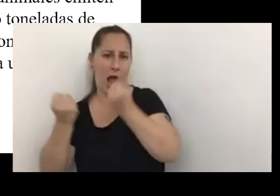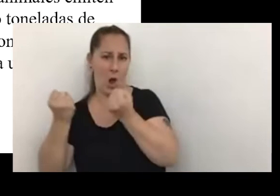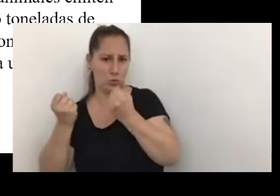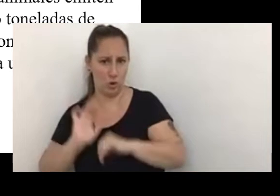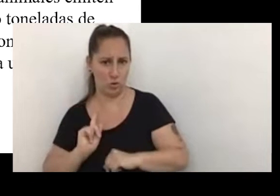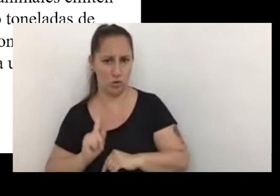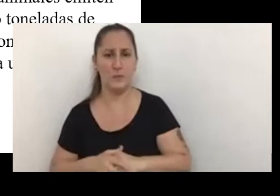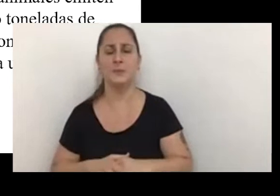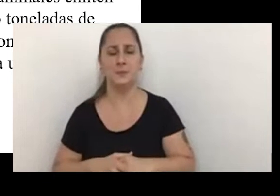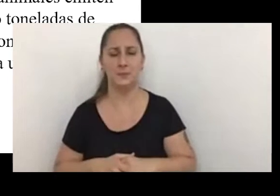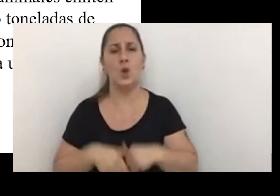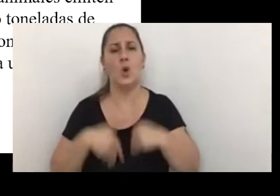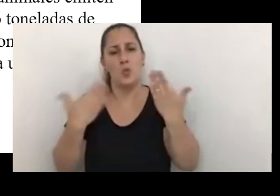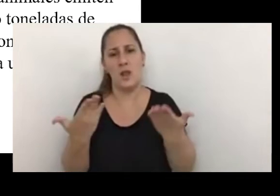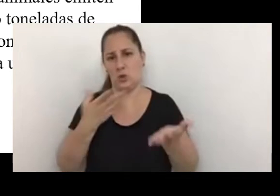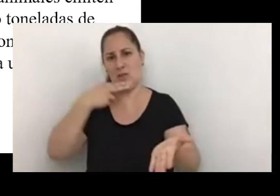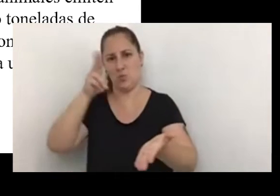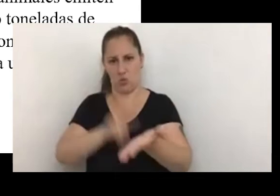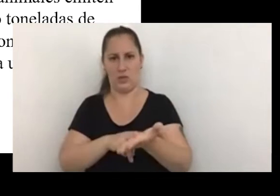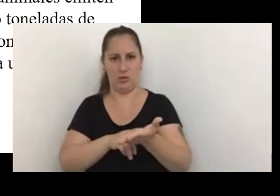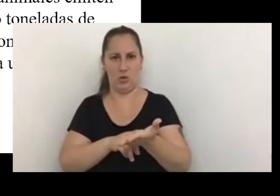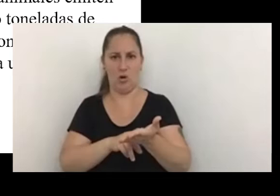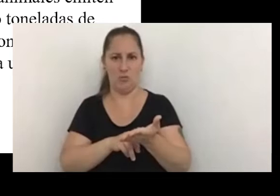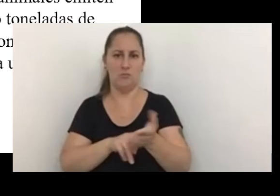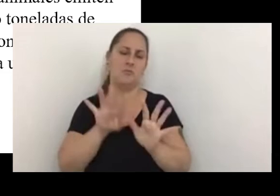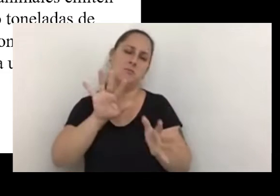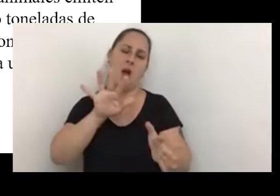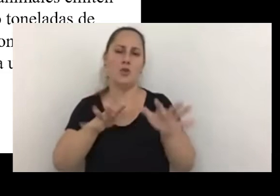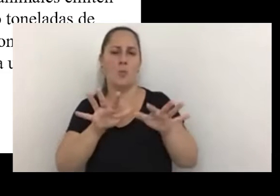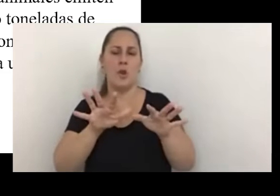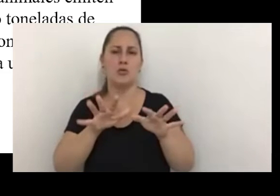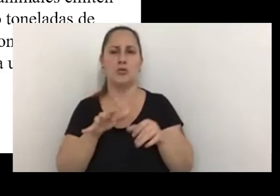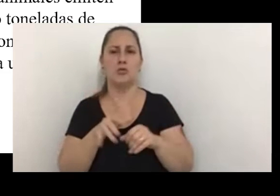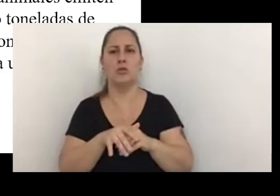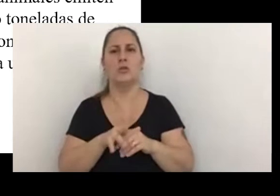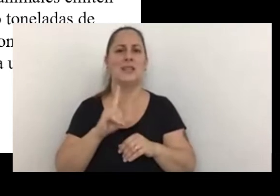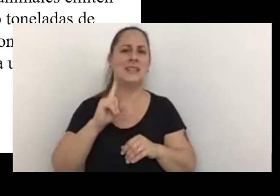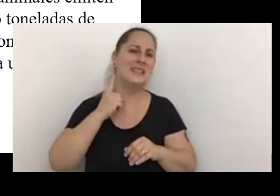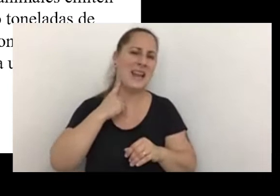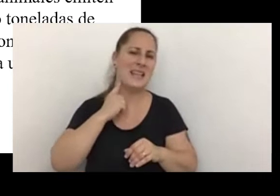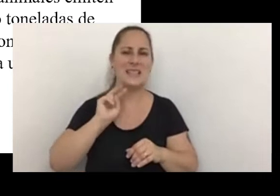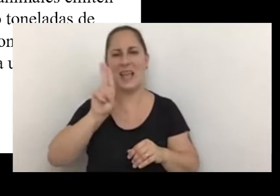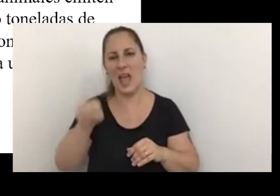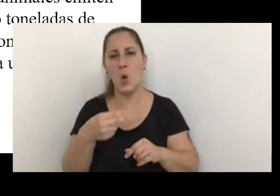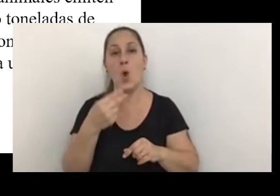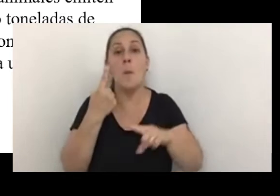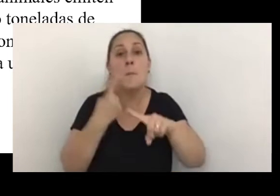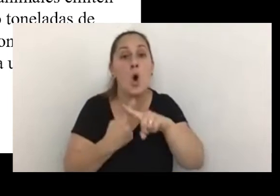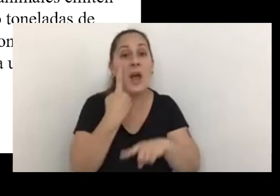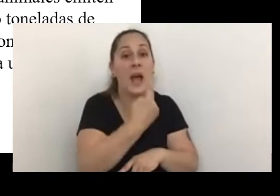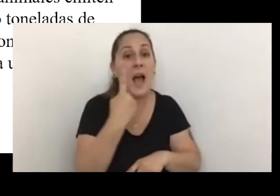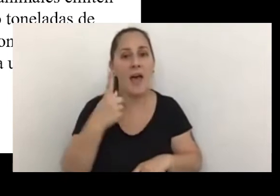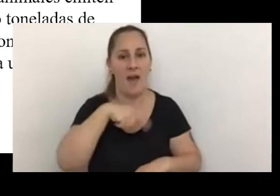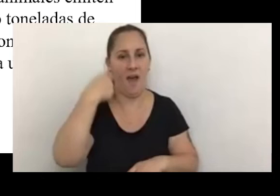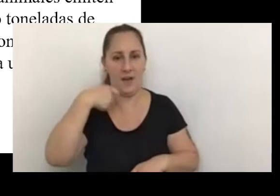eso se fija un impuesto que radicaría en aproximadamente 13 euros por cada animal, según indica